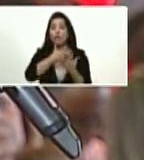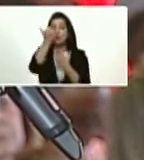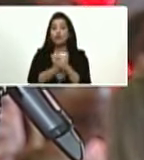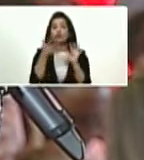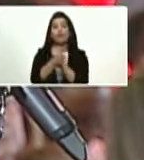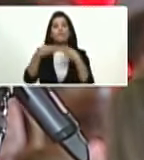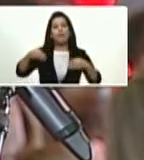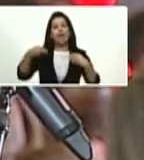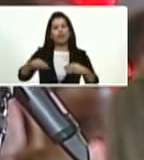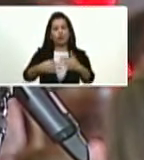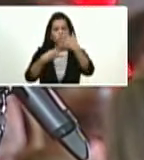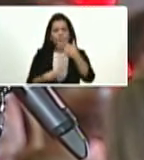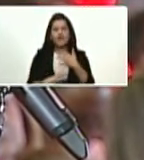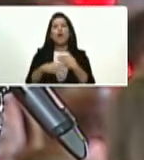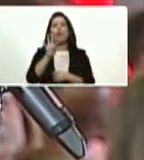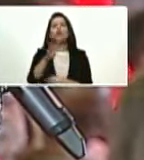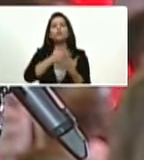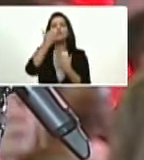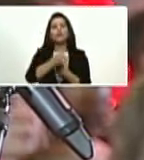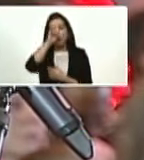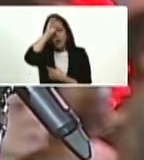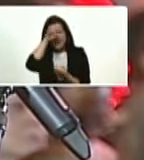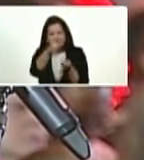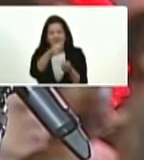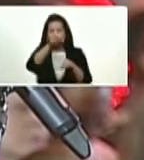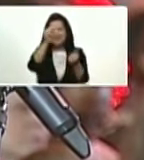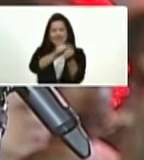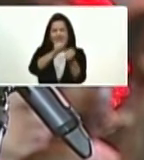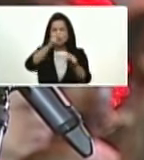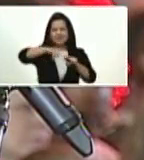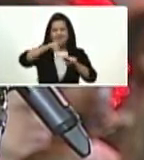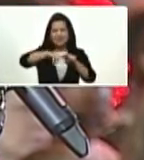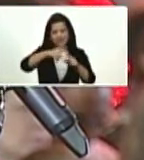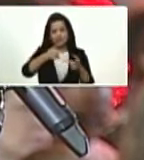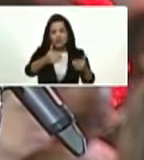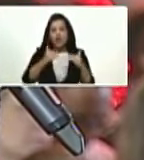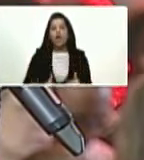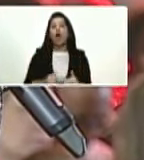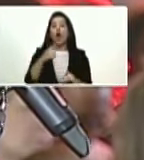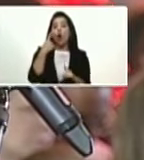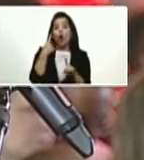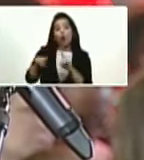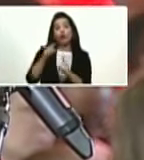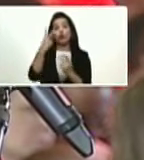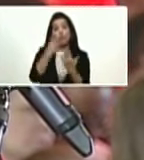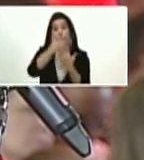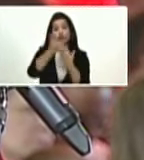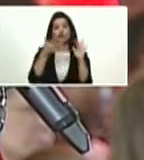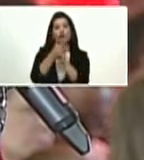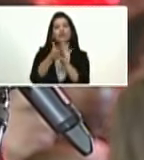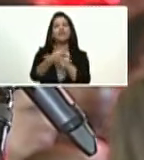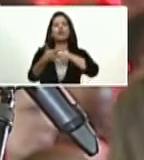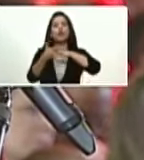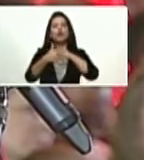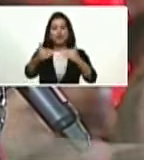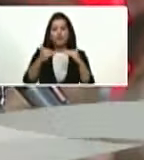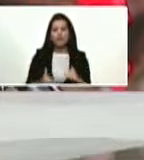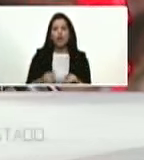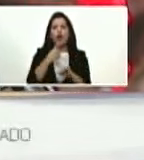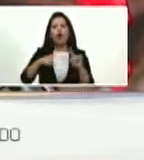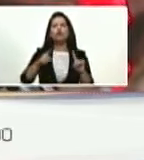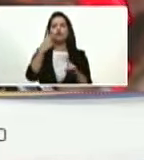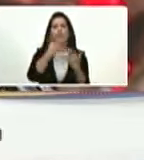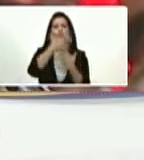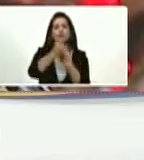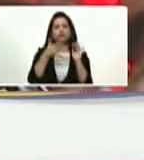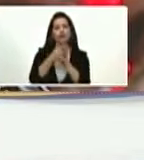minería, 3 proyectos de tecnología, 2 proyectos de industria y transporte y 2 proyectos de construcción,